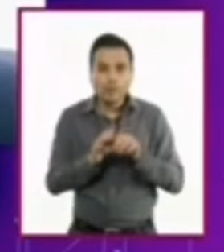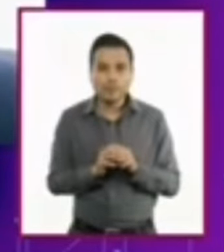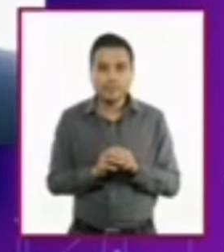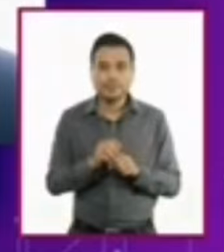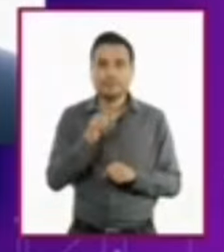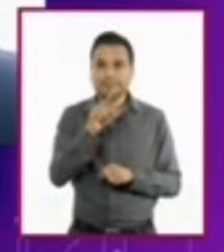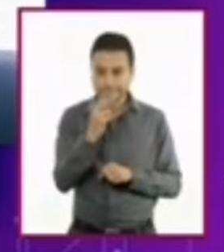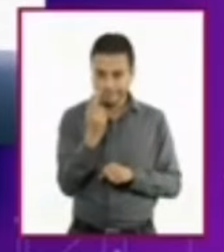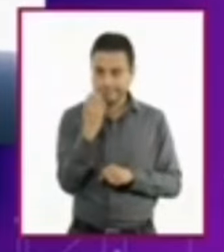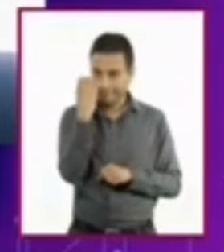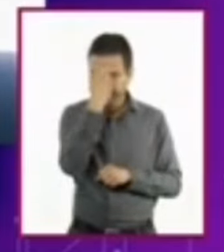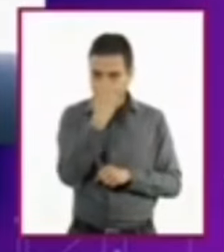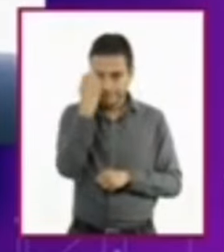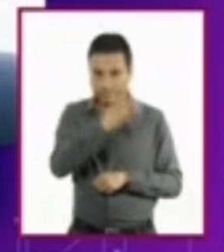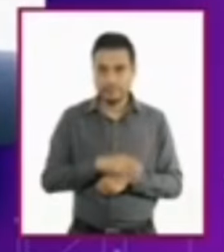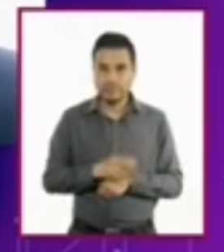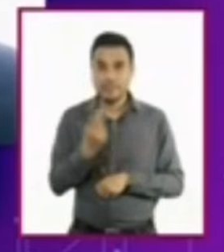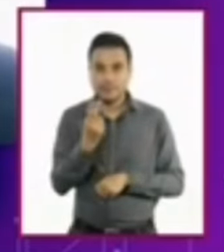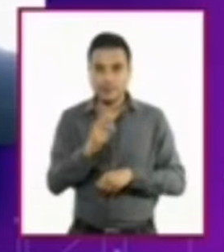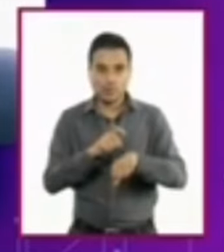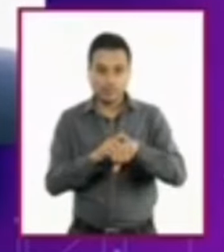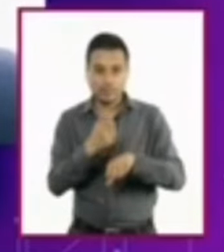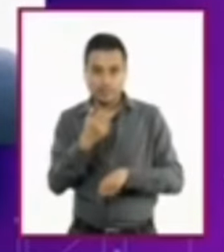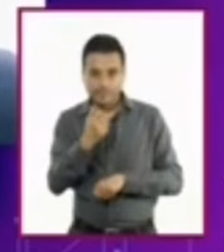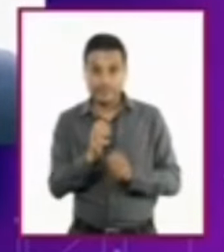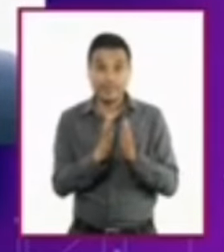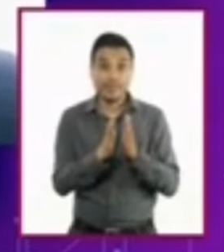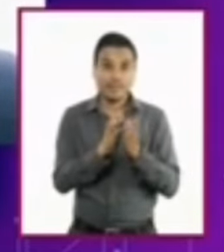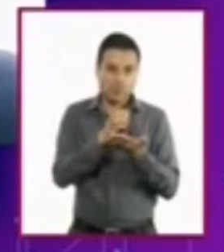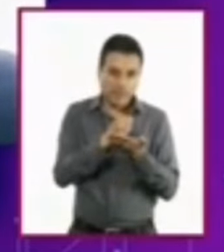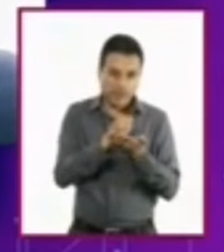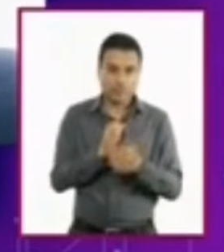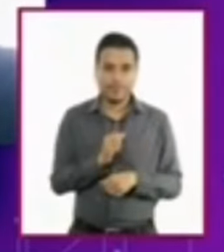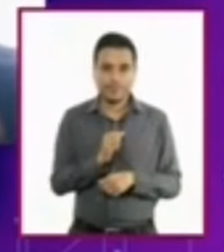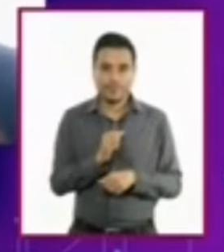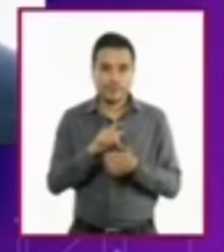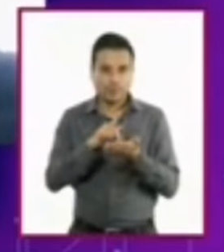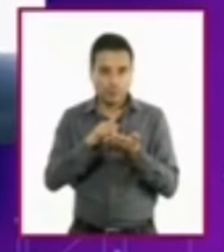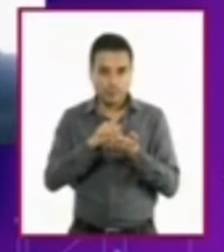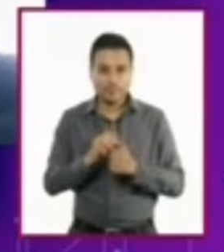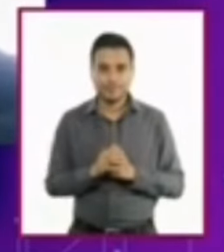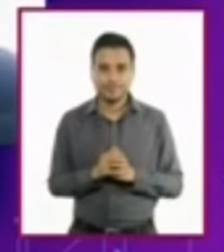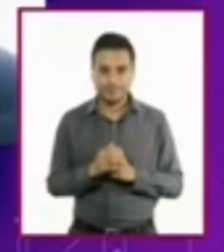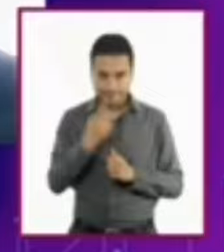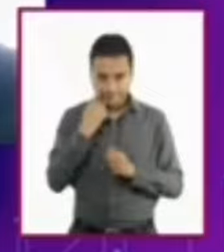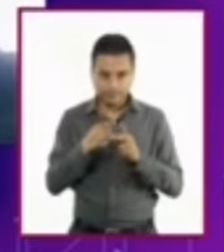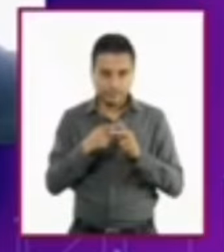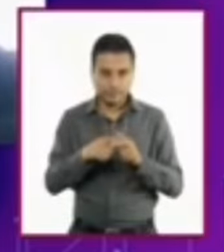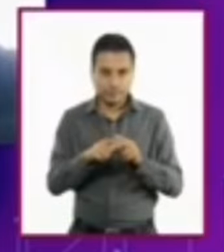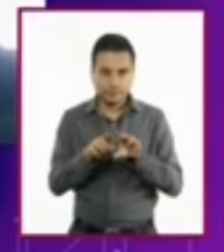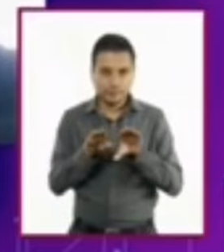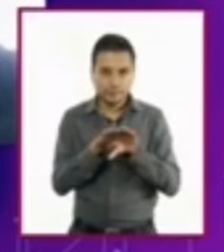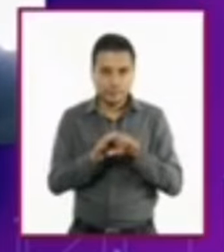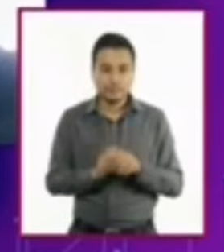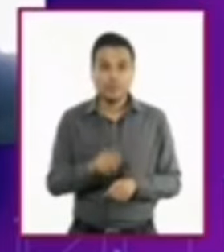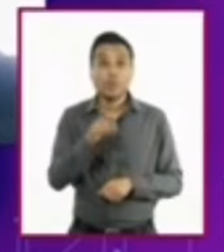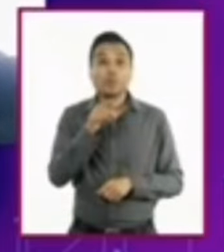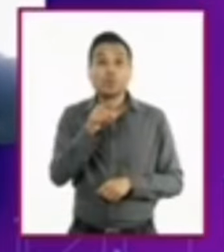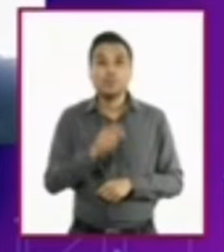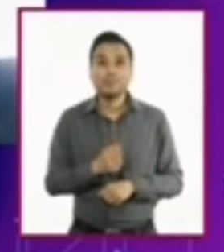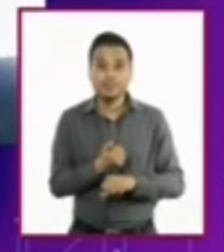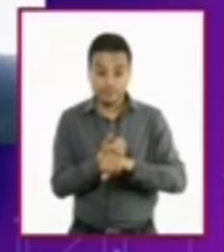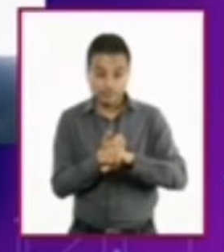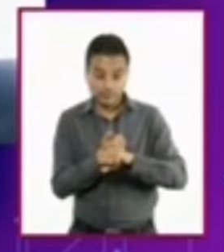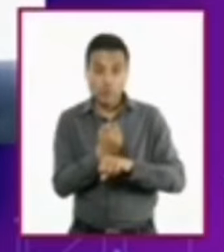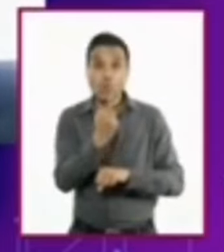un cronómetro, su libreta de ciencias y un bolígrafo. Comencemos. Programen su cronómetro durante